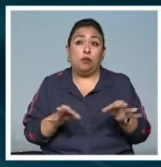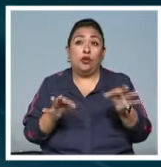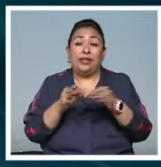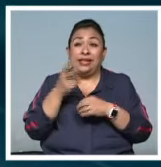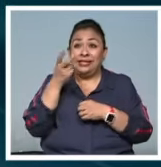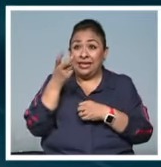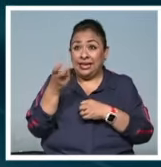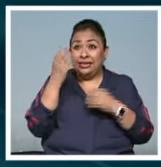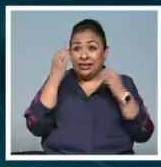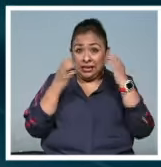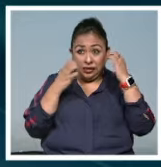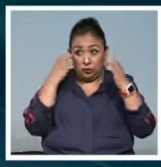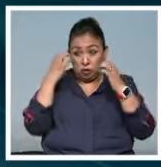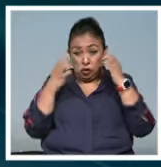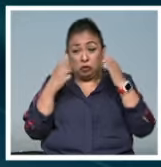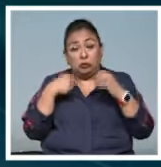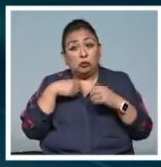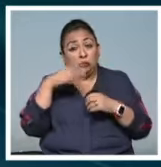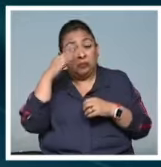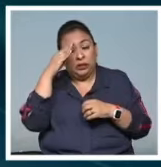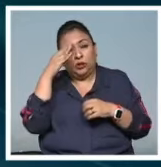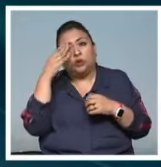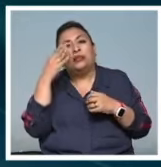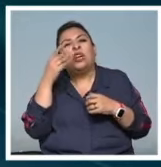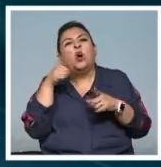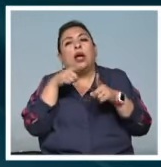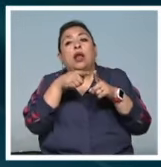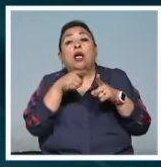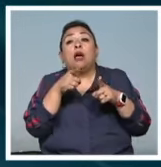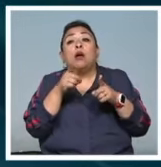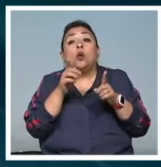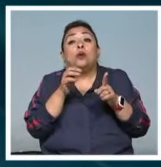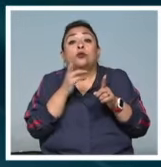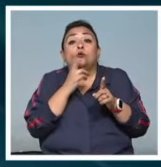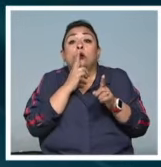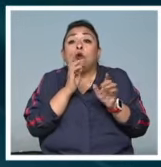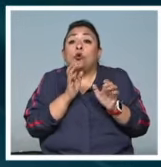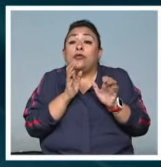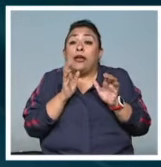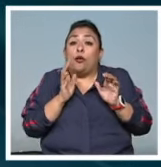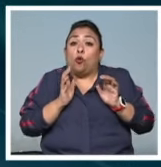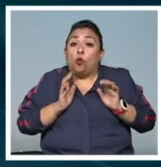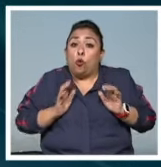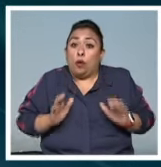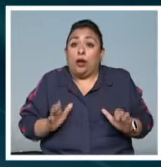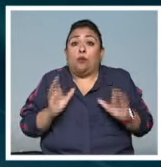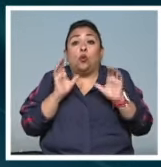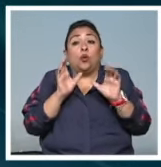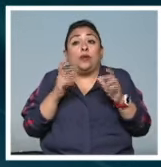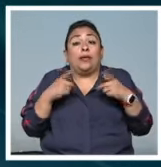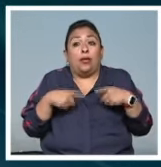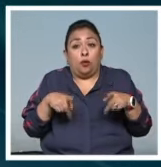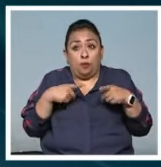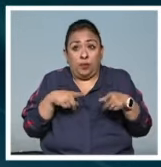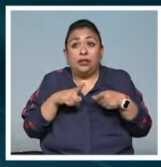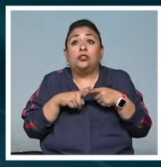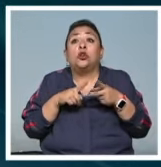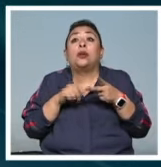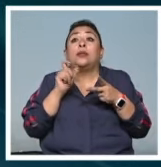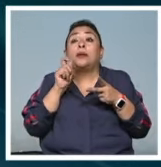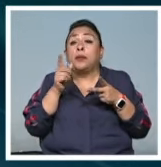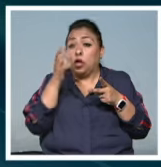este tipo de exposiciones me parece una que fomenta el cuidado del cuerpo humano, el cuidado de la persona, también un poco